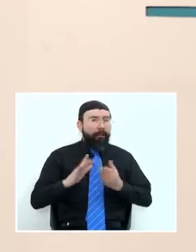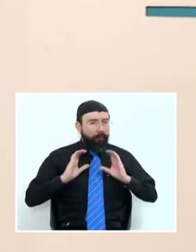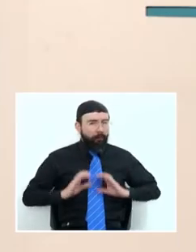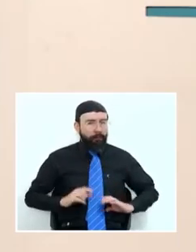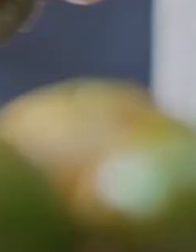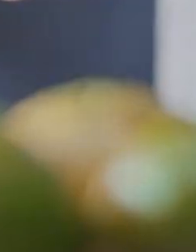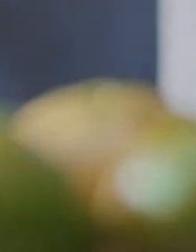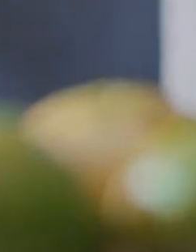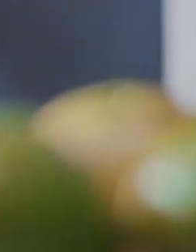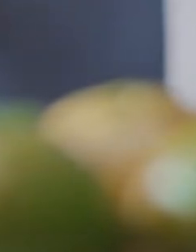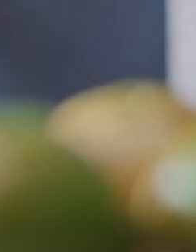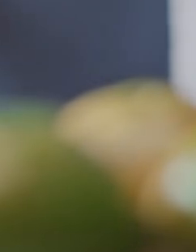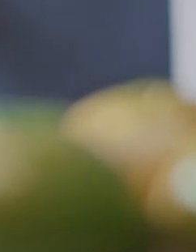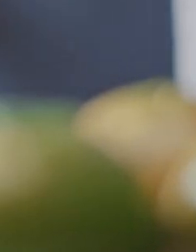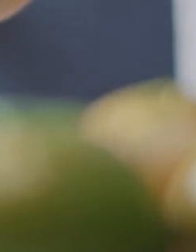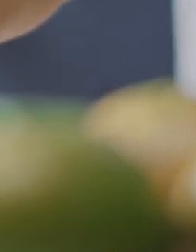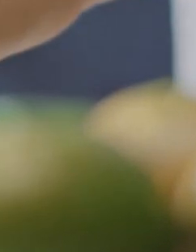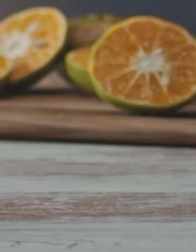Veámoslas.